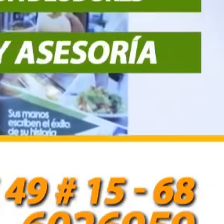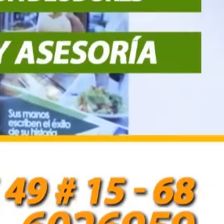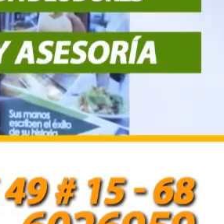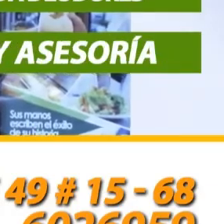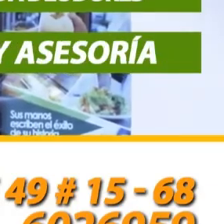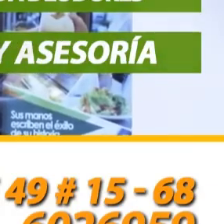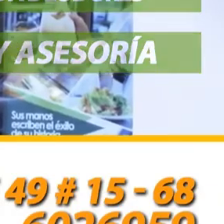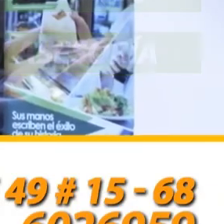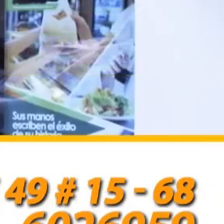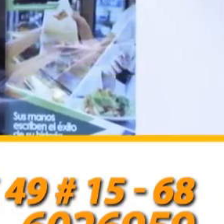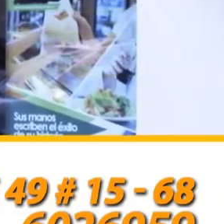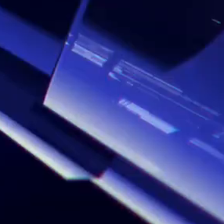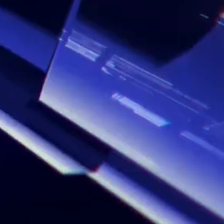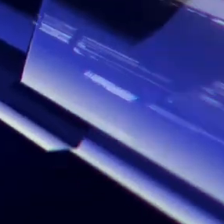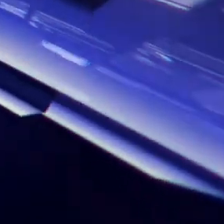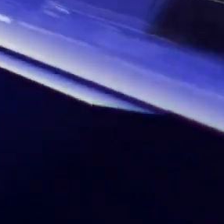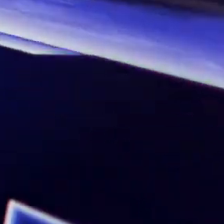Ultrasan.